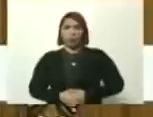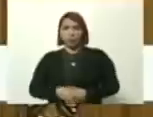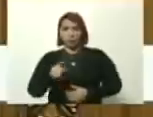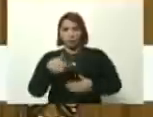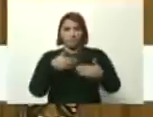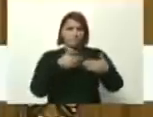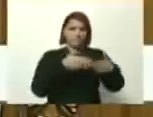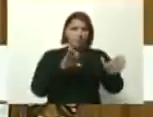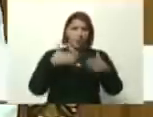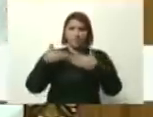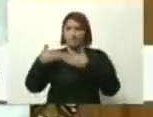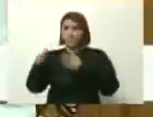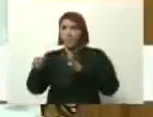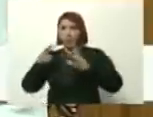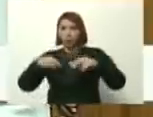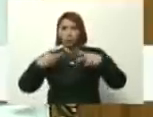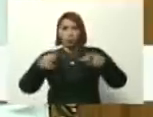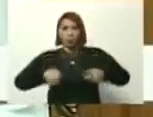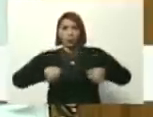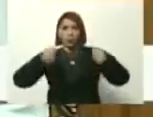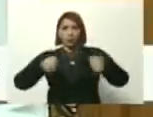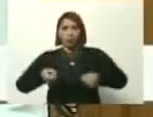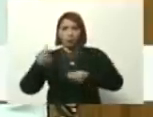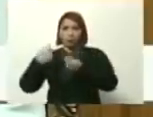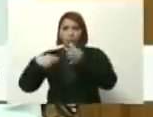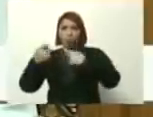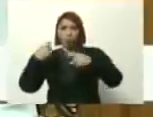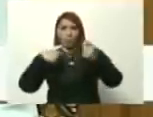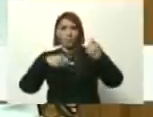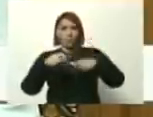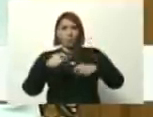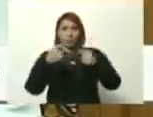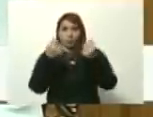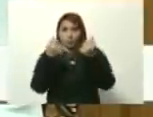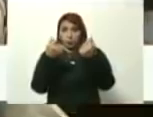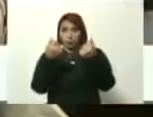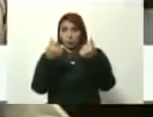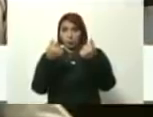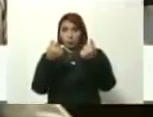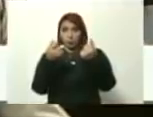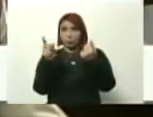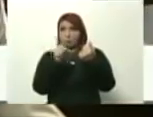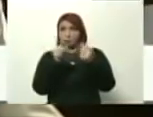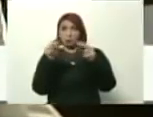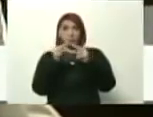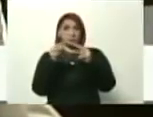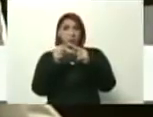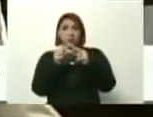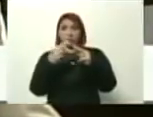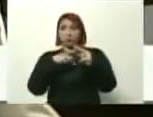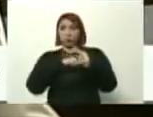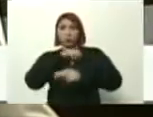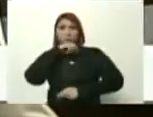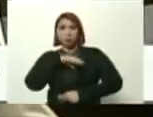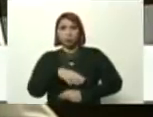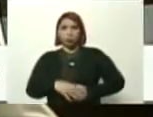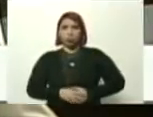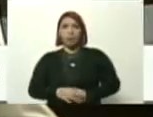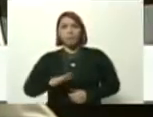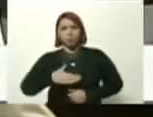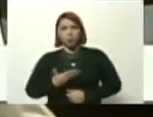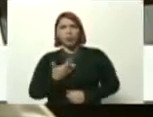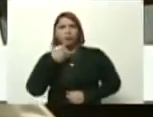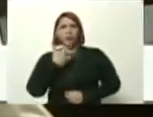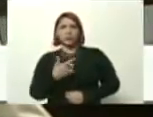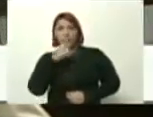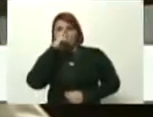aperturaron nuevos mercados para el comercio exterior con unas cifras que no se conocían en nuestra historia. Se podría decir